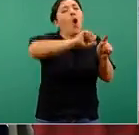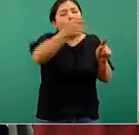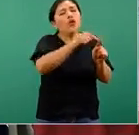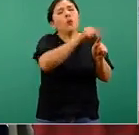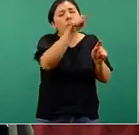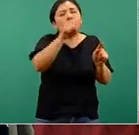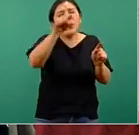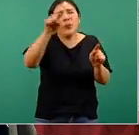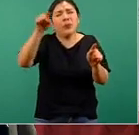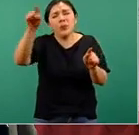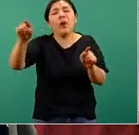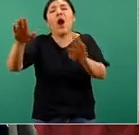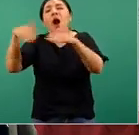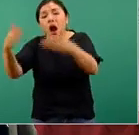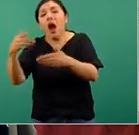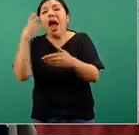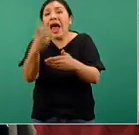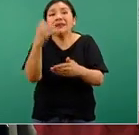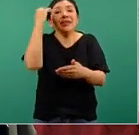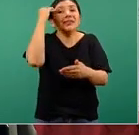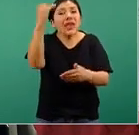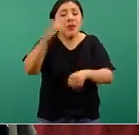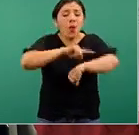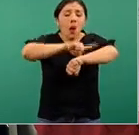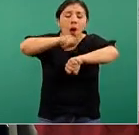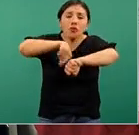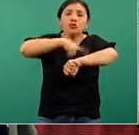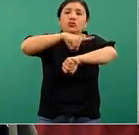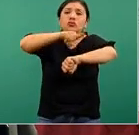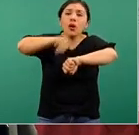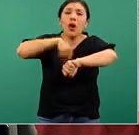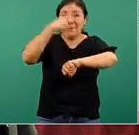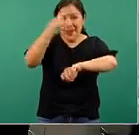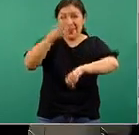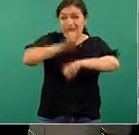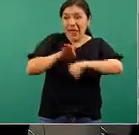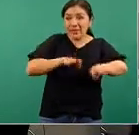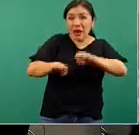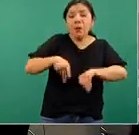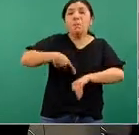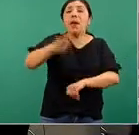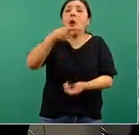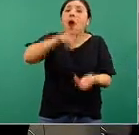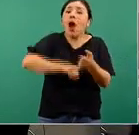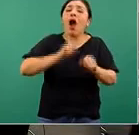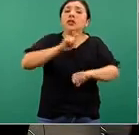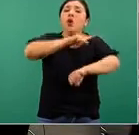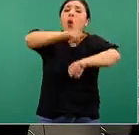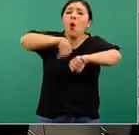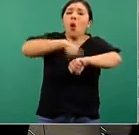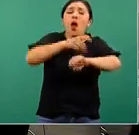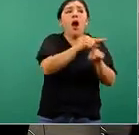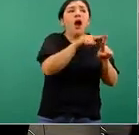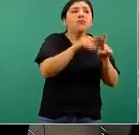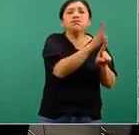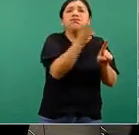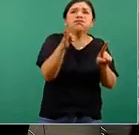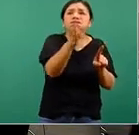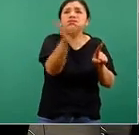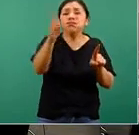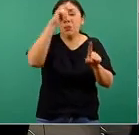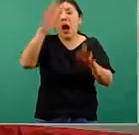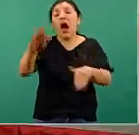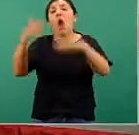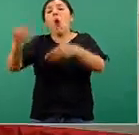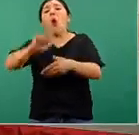una parte muy importante del tiempo que se invierte en un día de trabajo está en esa logística de desplazamiento.